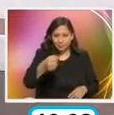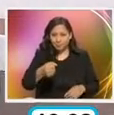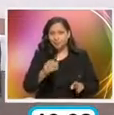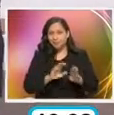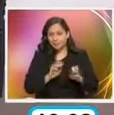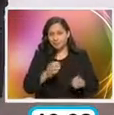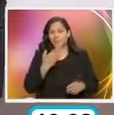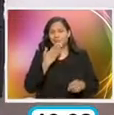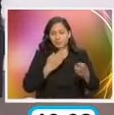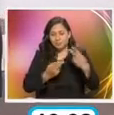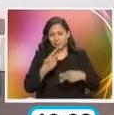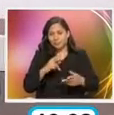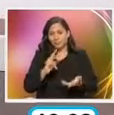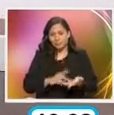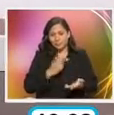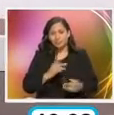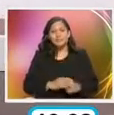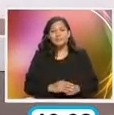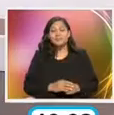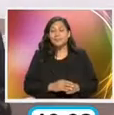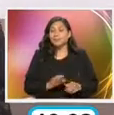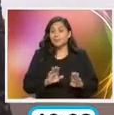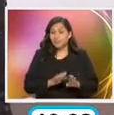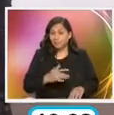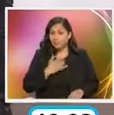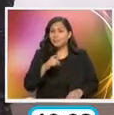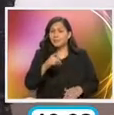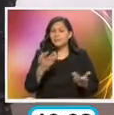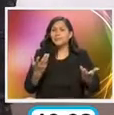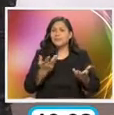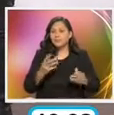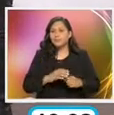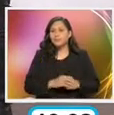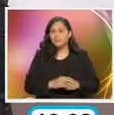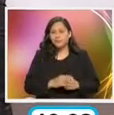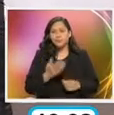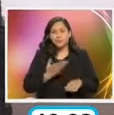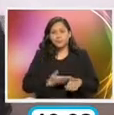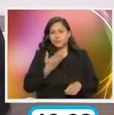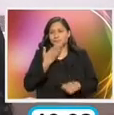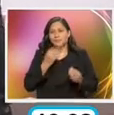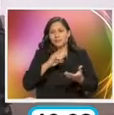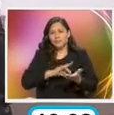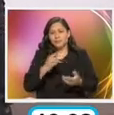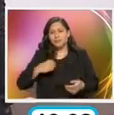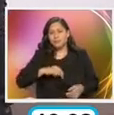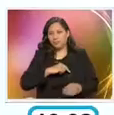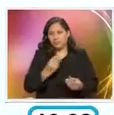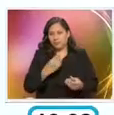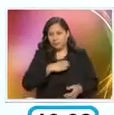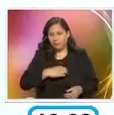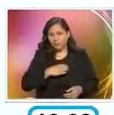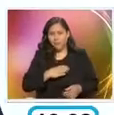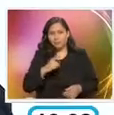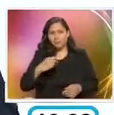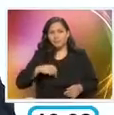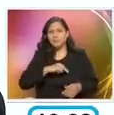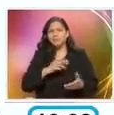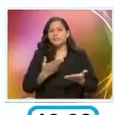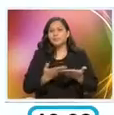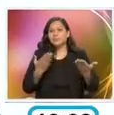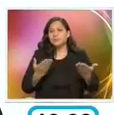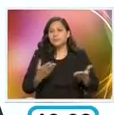va? Bienvenidos nuevamente. ¿Cómo les ha ido? ¿Qué han hecho? Muy bien, muchas gracias. Estamos muy contentos. Pues vamos a